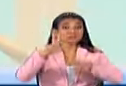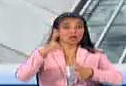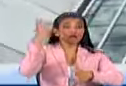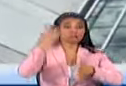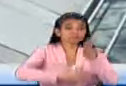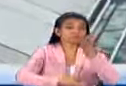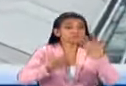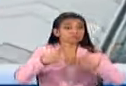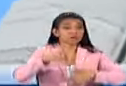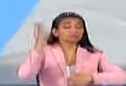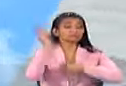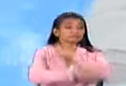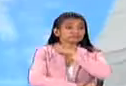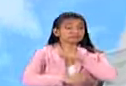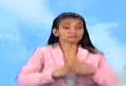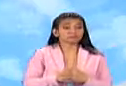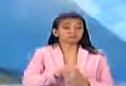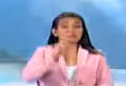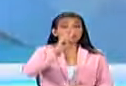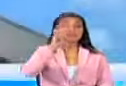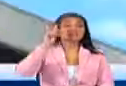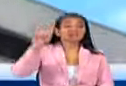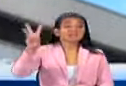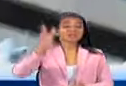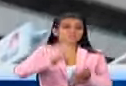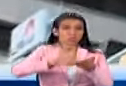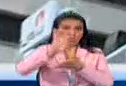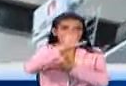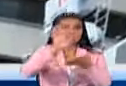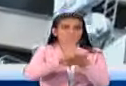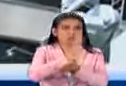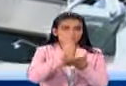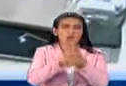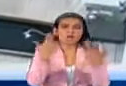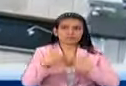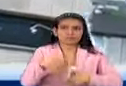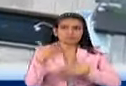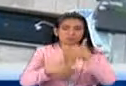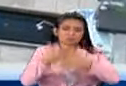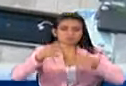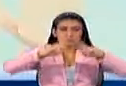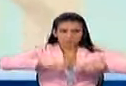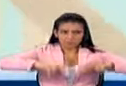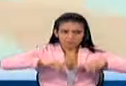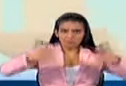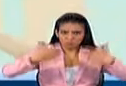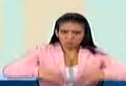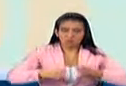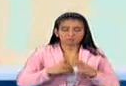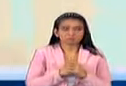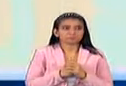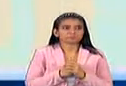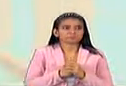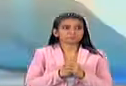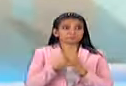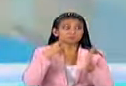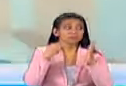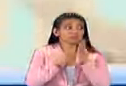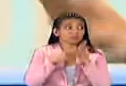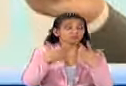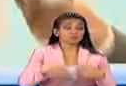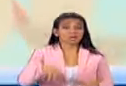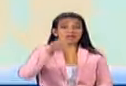sancionadas. Señaló que 26 establecimientos más están en proceso de investigación. Y se han archivado